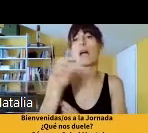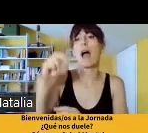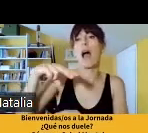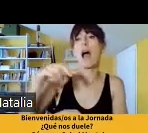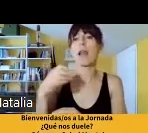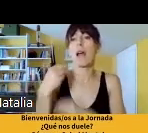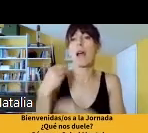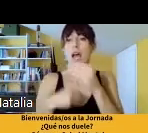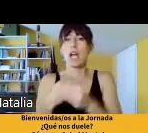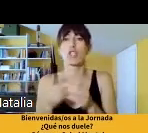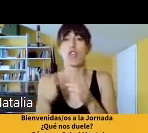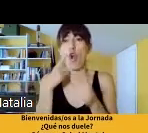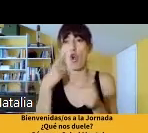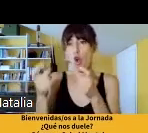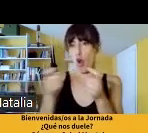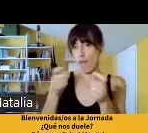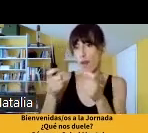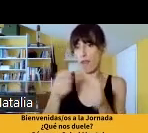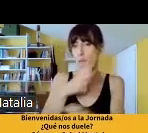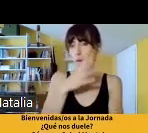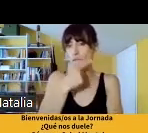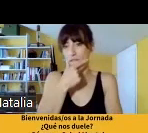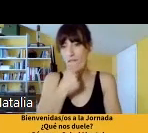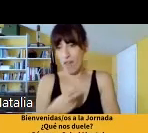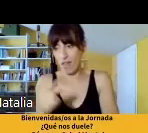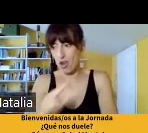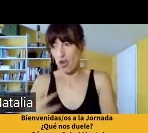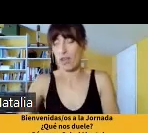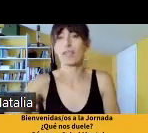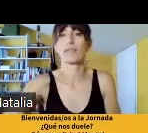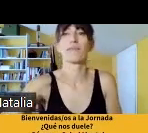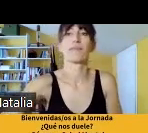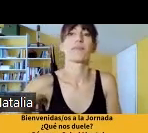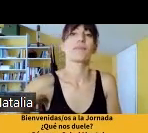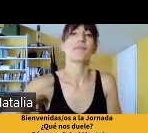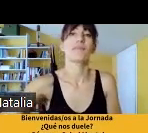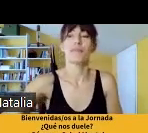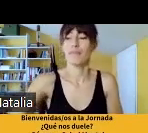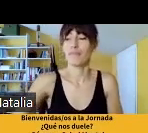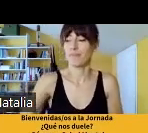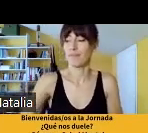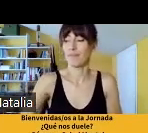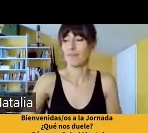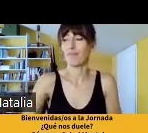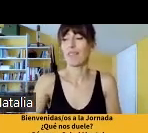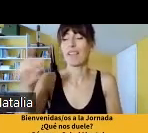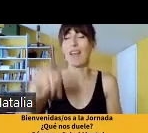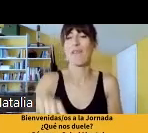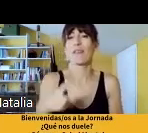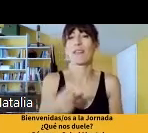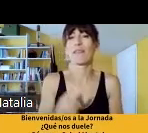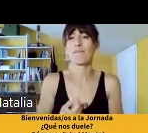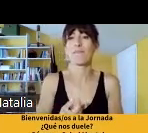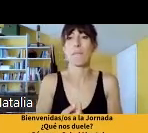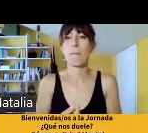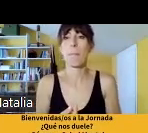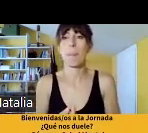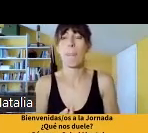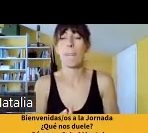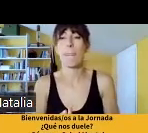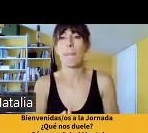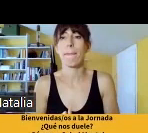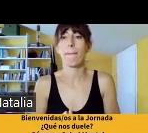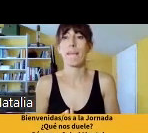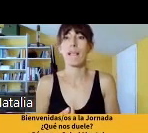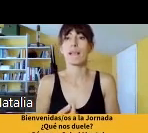fácil, y también a Andrea, porque me la ha dejado votando, ¿no? Como decías, o sea que ha estado, aparte de que